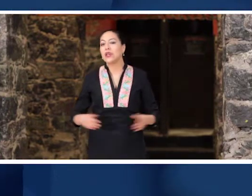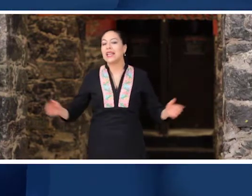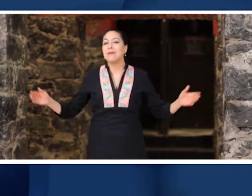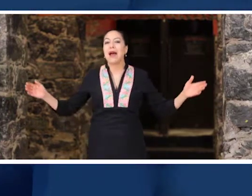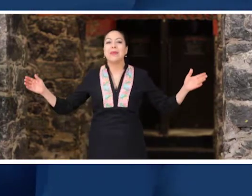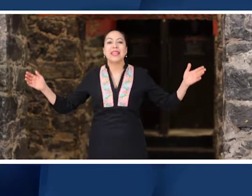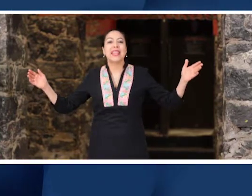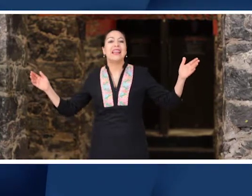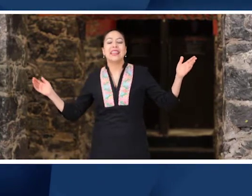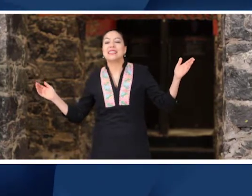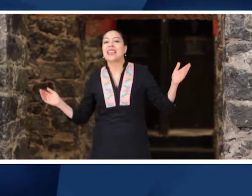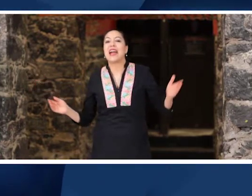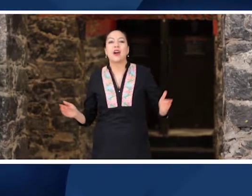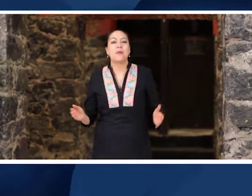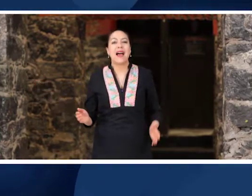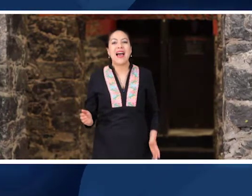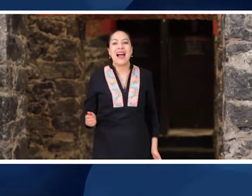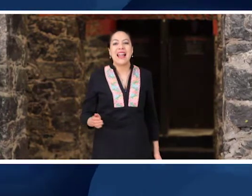¡Gracias!